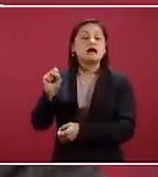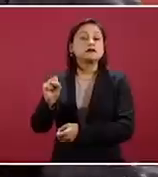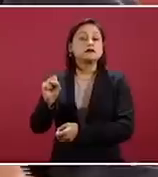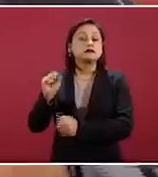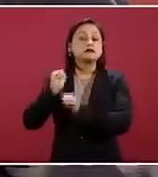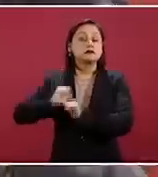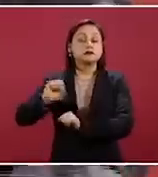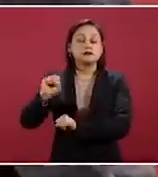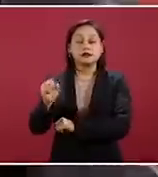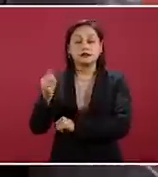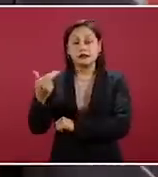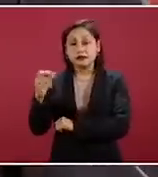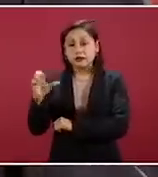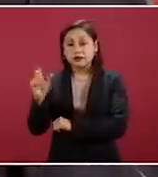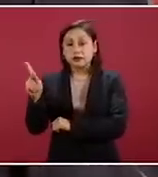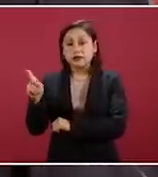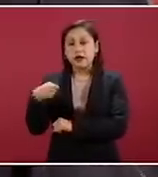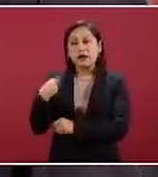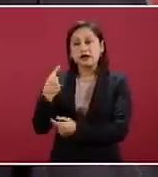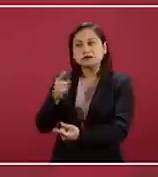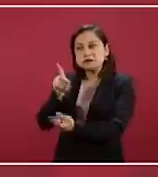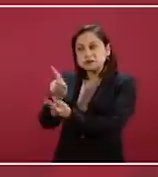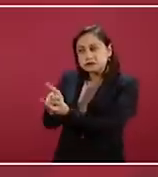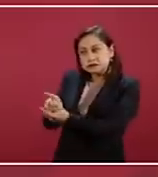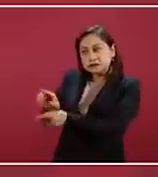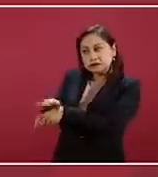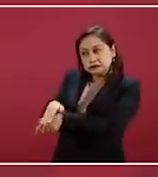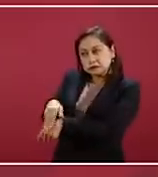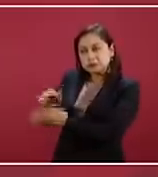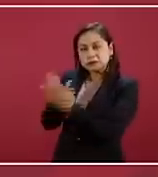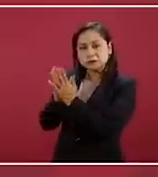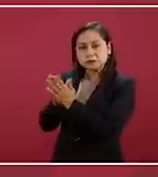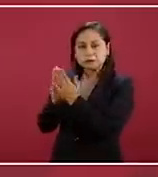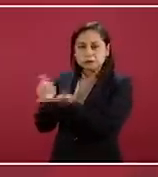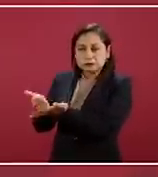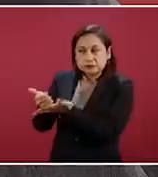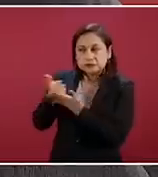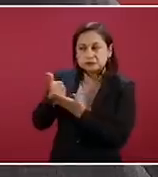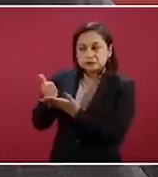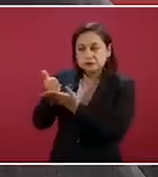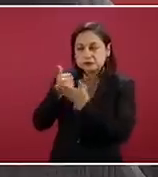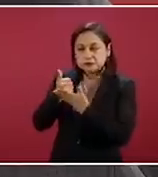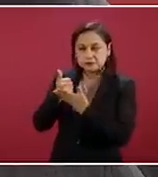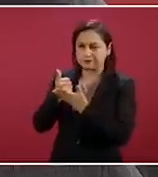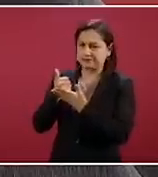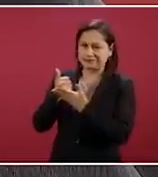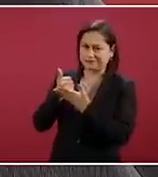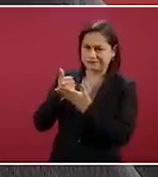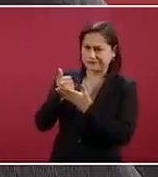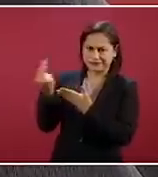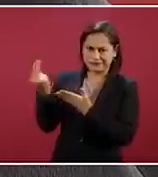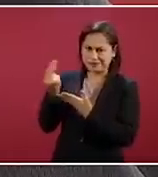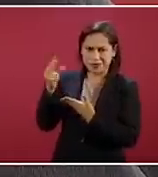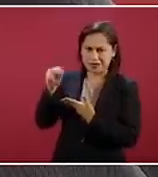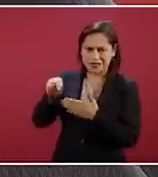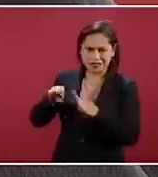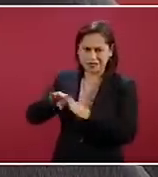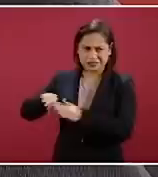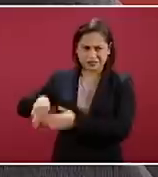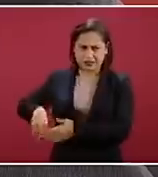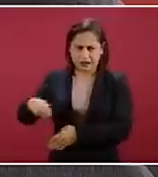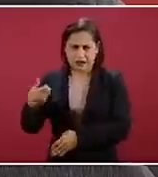entregue. Es un derecho y al mismo tiempo es una responsabilidad que nosotros